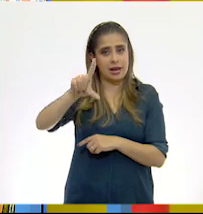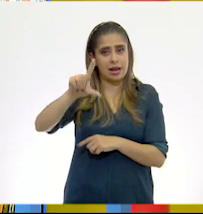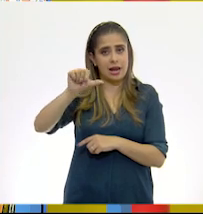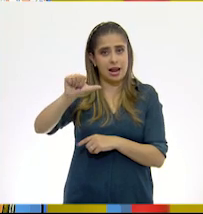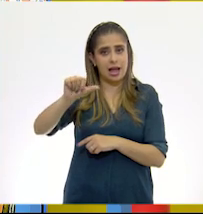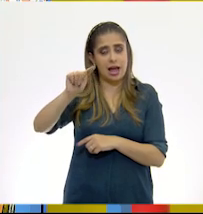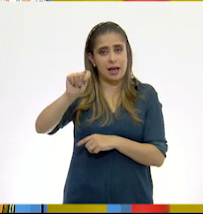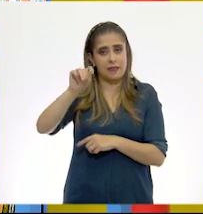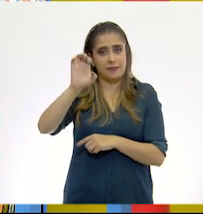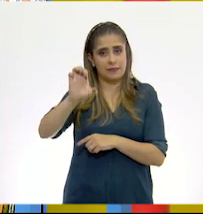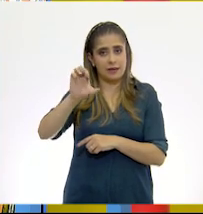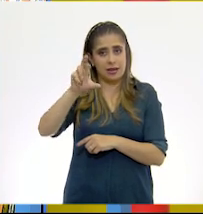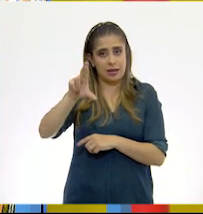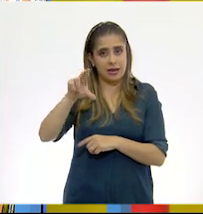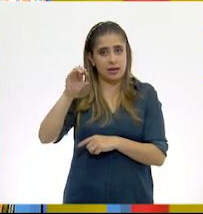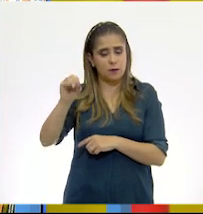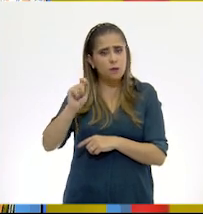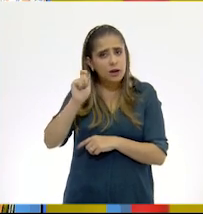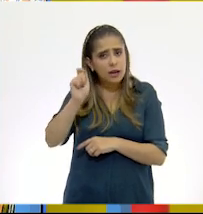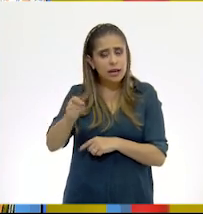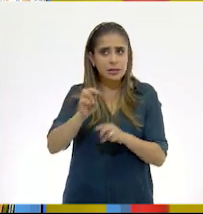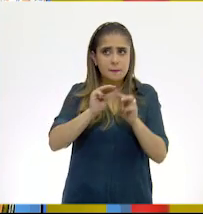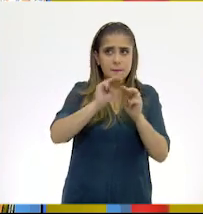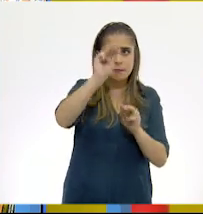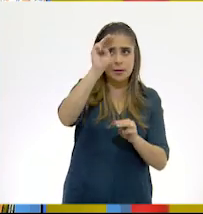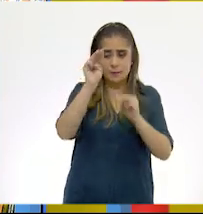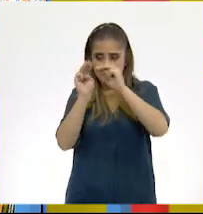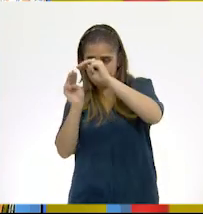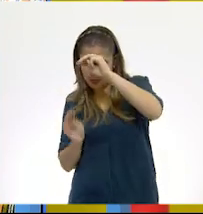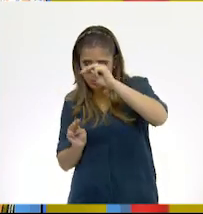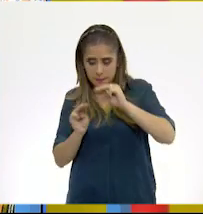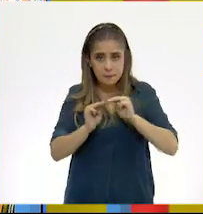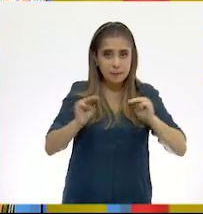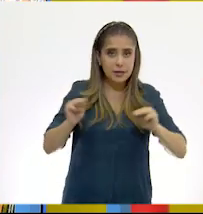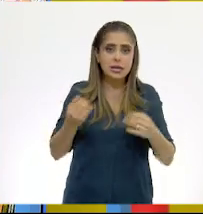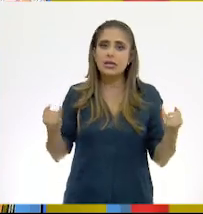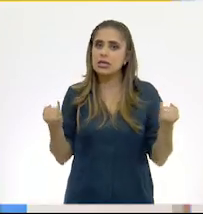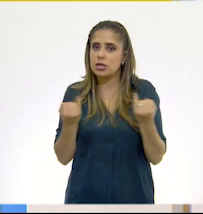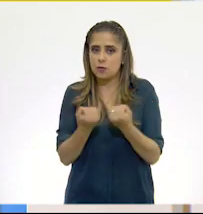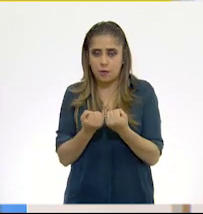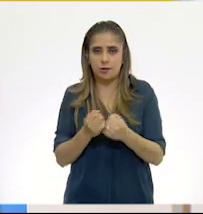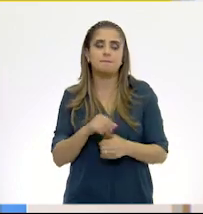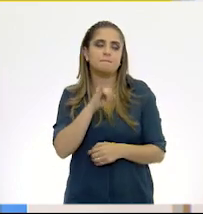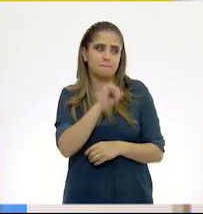vértices, bueno, no los vértices, las aristas, miden exactamente lo mismo. Sí,